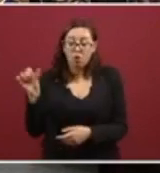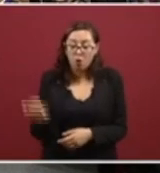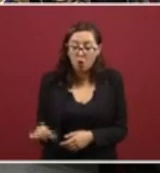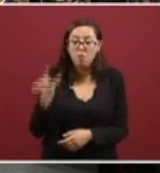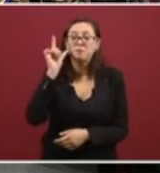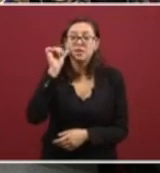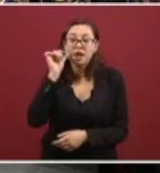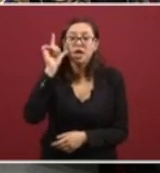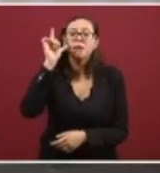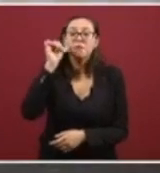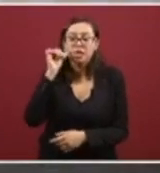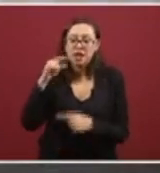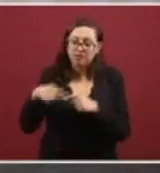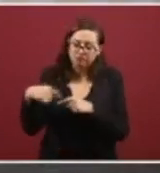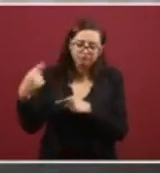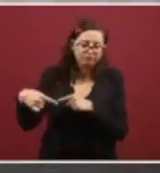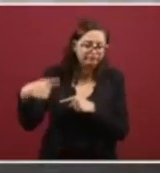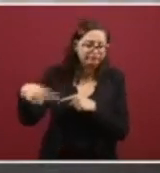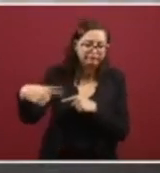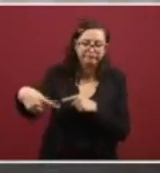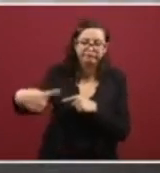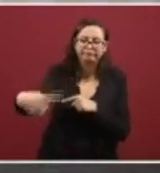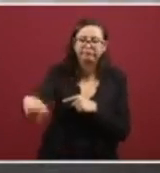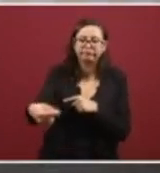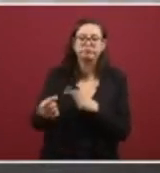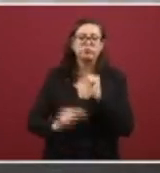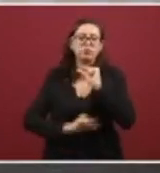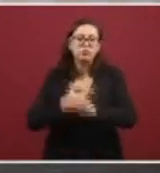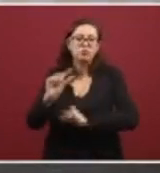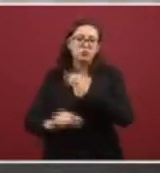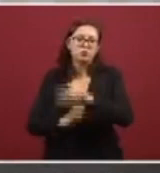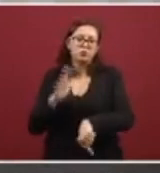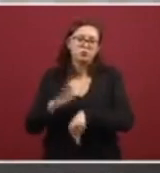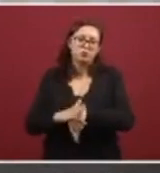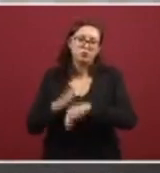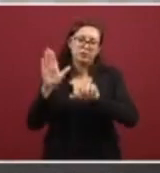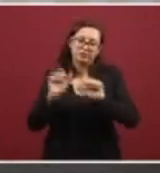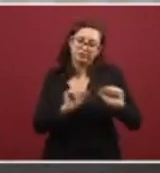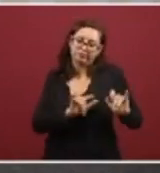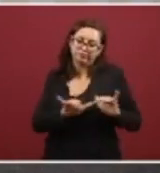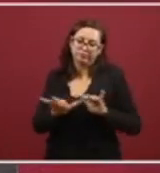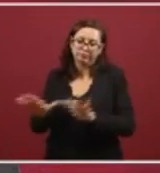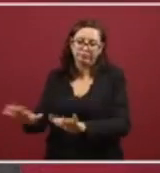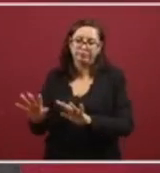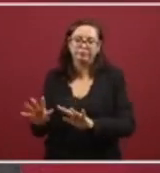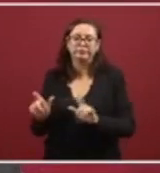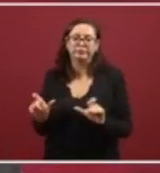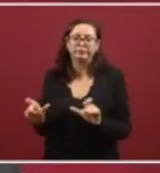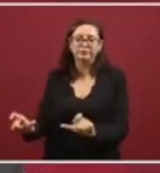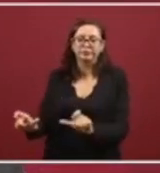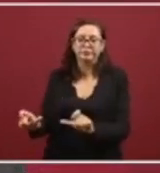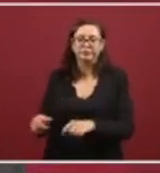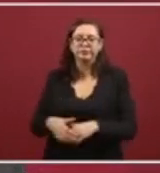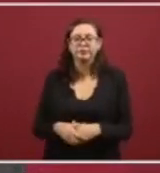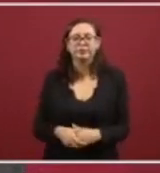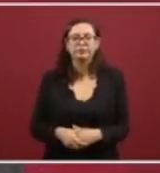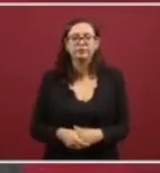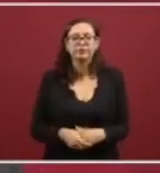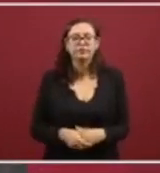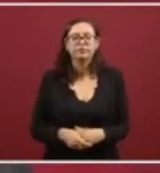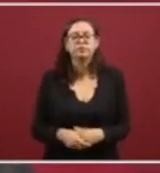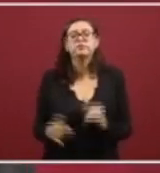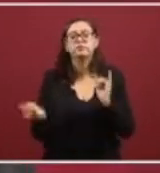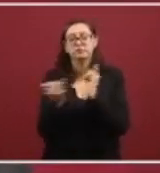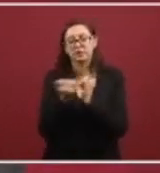dije, pasado mañana y los días subsecuentes, el despliegue va a ir avanzando rápidamente. Por otro lado, también Francisco